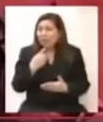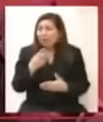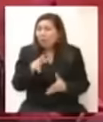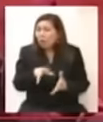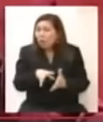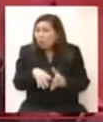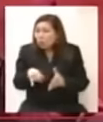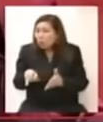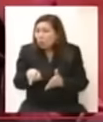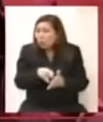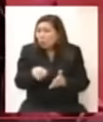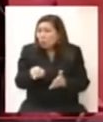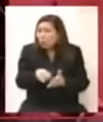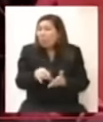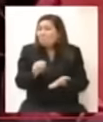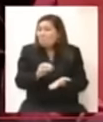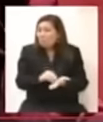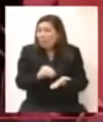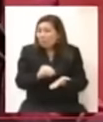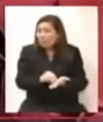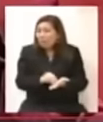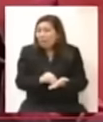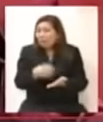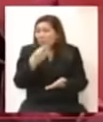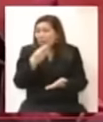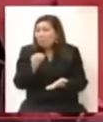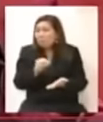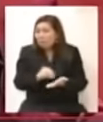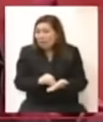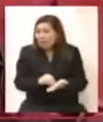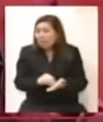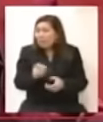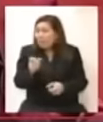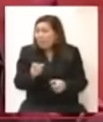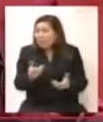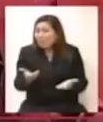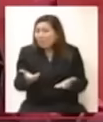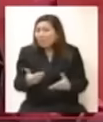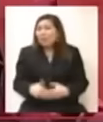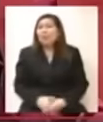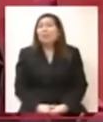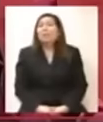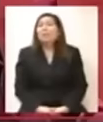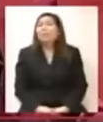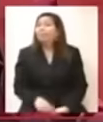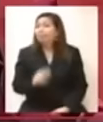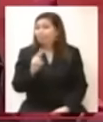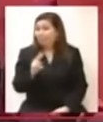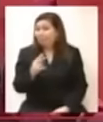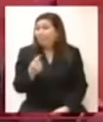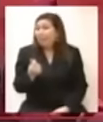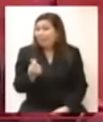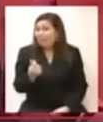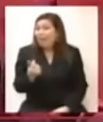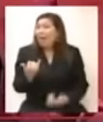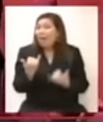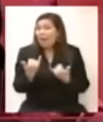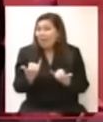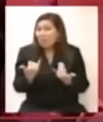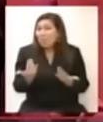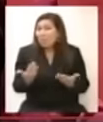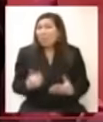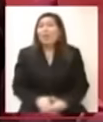consumiendo más medicinas que hay más medicinas a disposición de la gente mire Los costos que tenemos